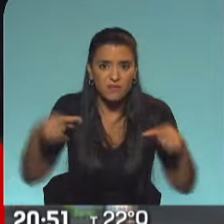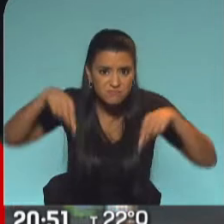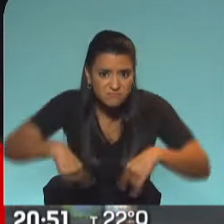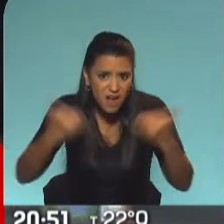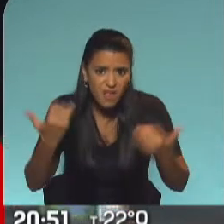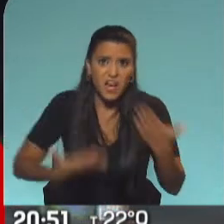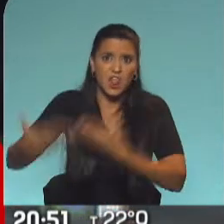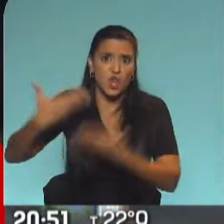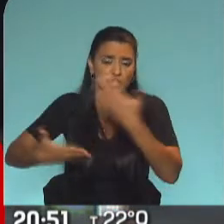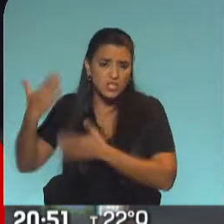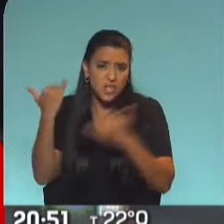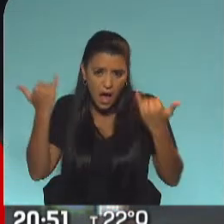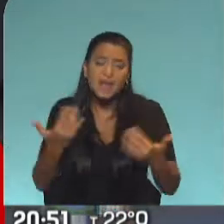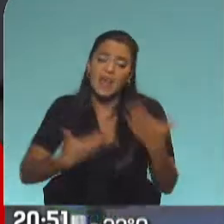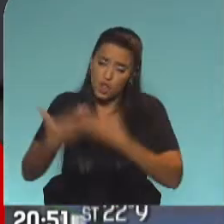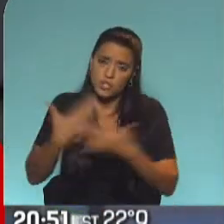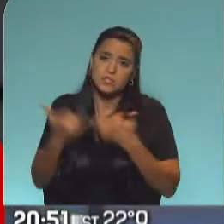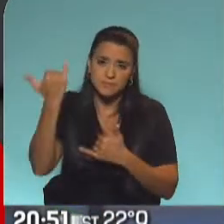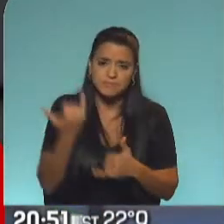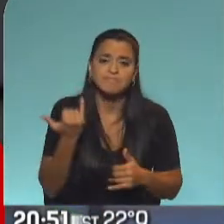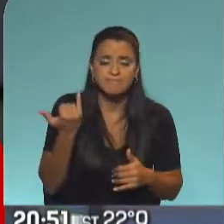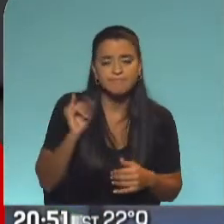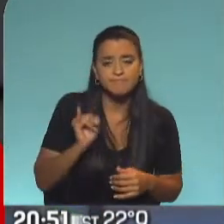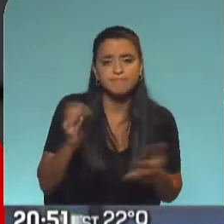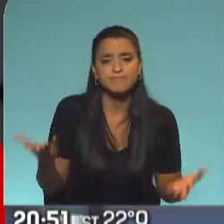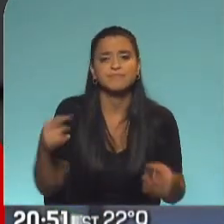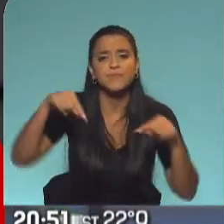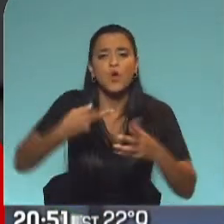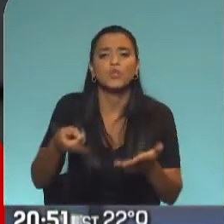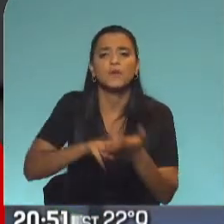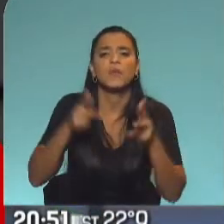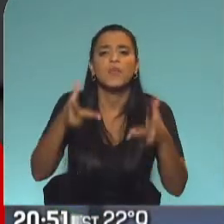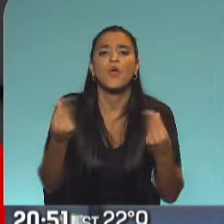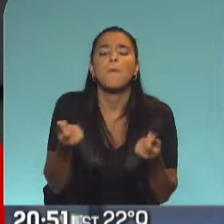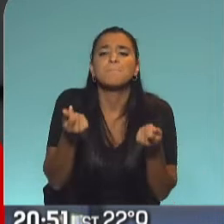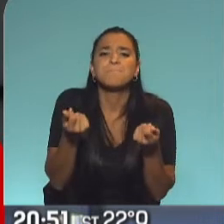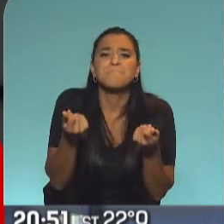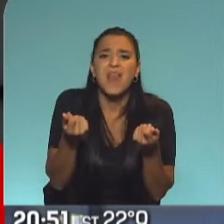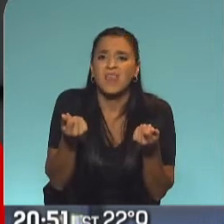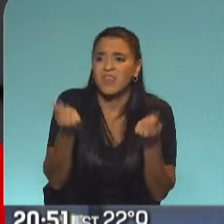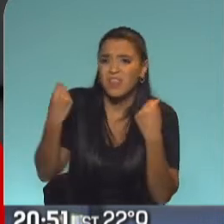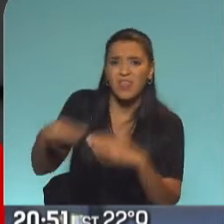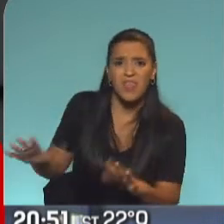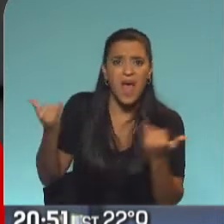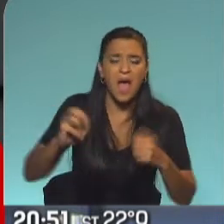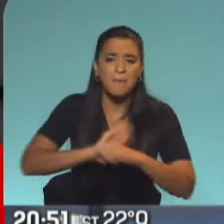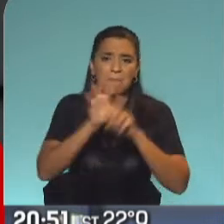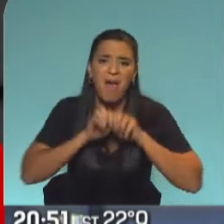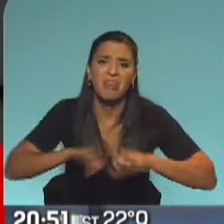un retroceso. Aquí hay un retroceso, y en el medio de, lo vuelvo a decir, ¿no?, de una pérdida de poder adquisitivo muy grande, de pandemia,